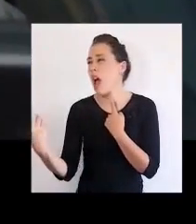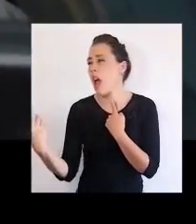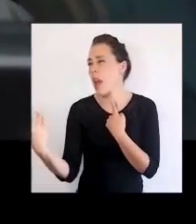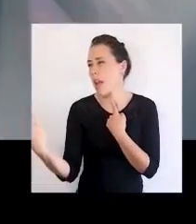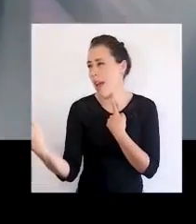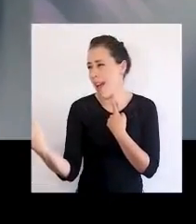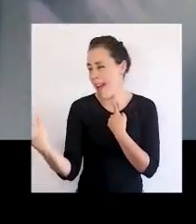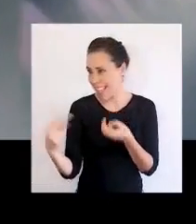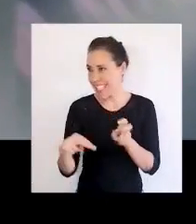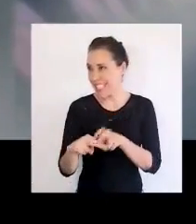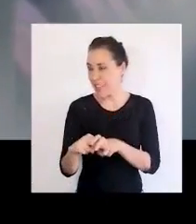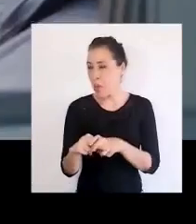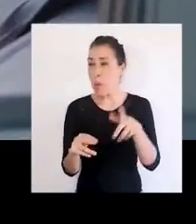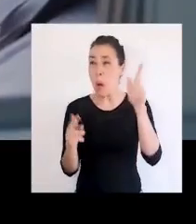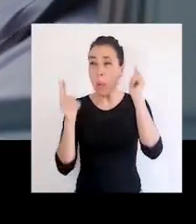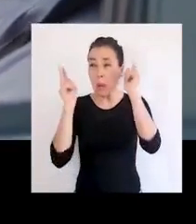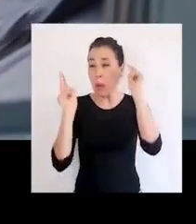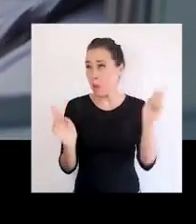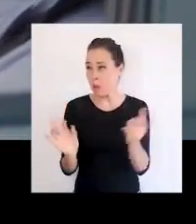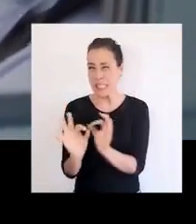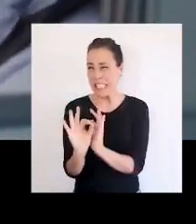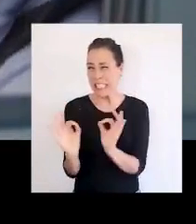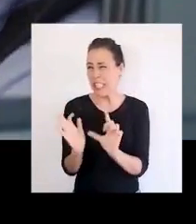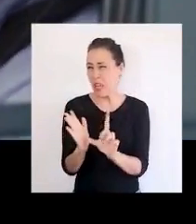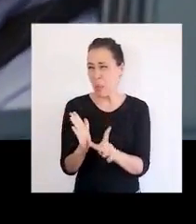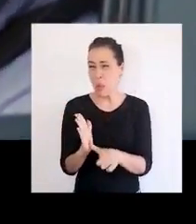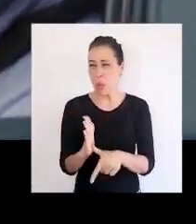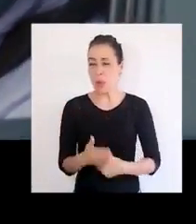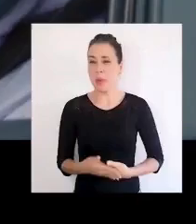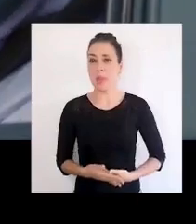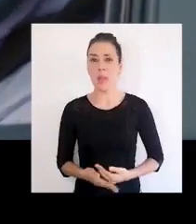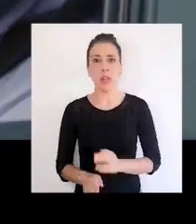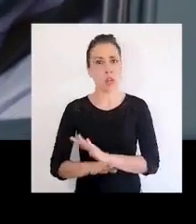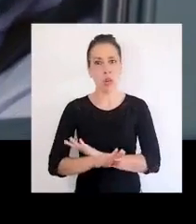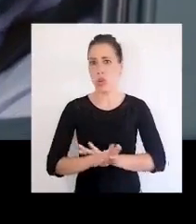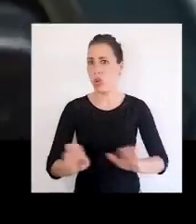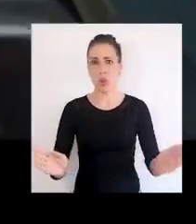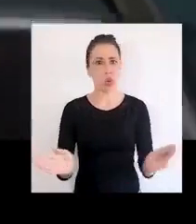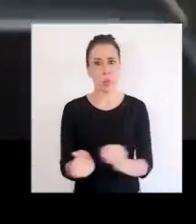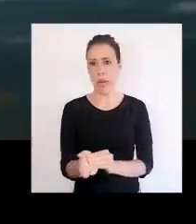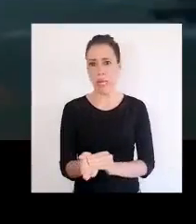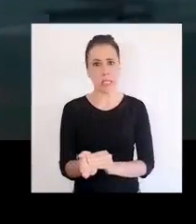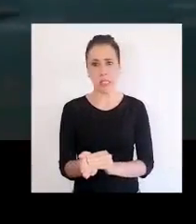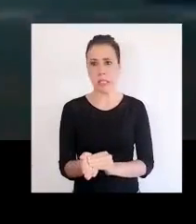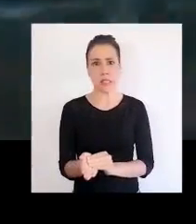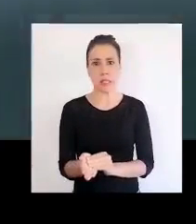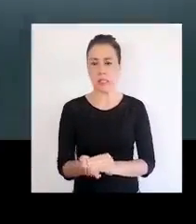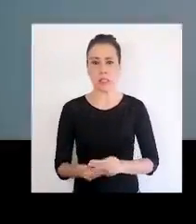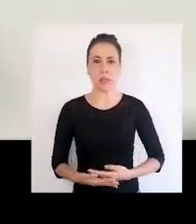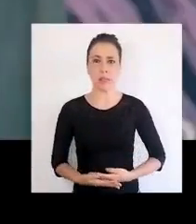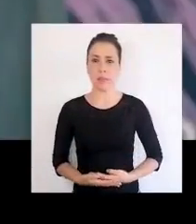Cosita rica, la llevamos. ¿Y a mí cómo va a pasar todo? No más.